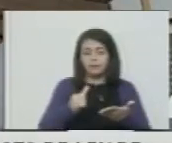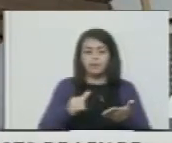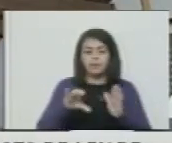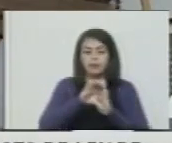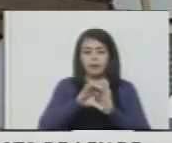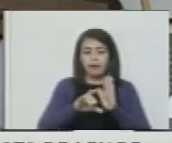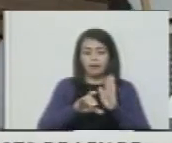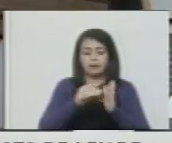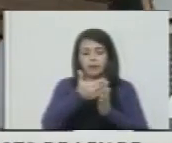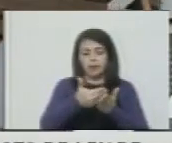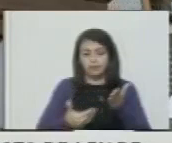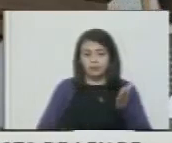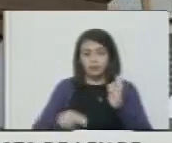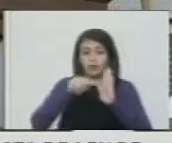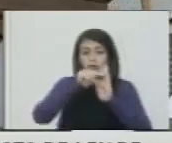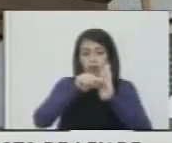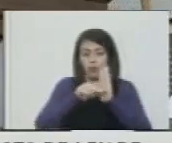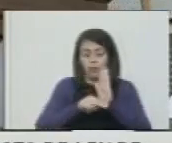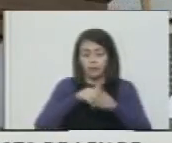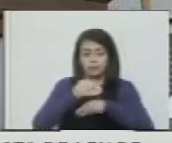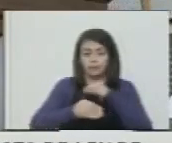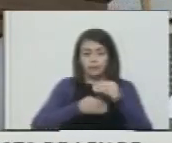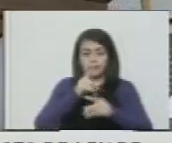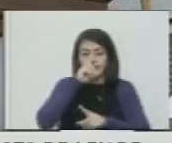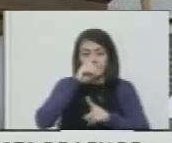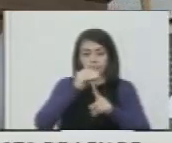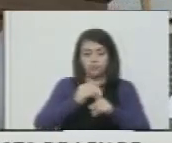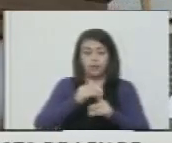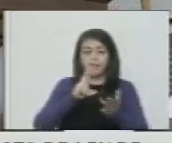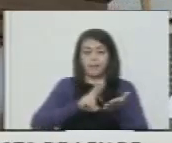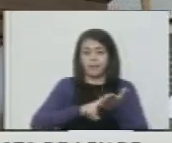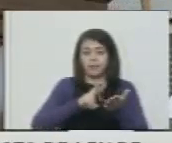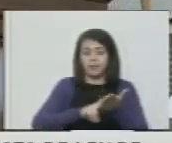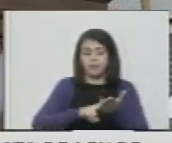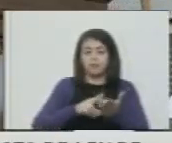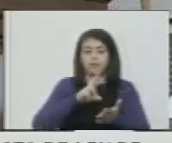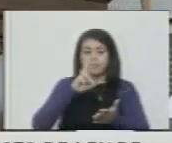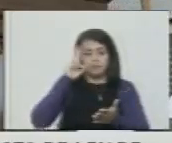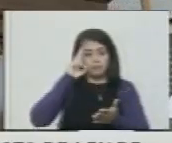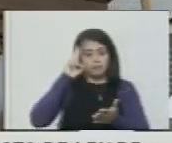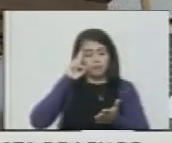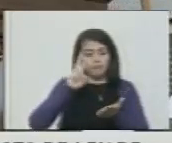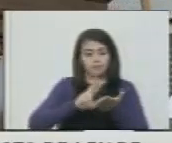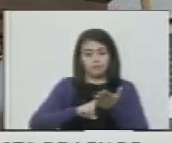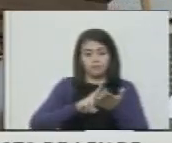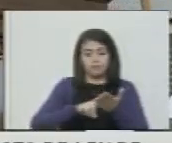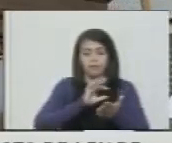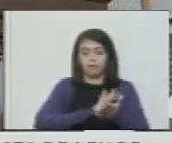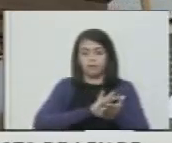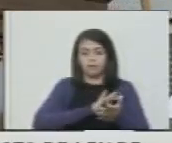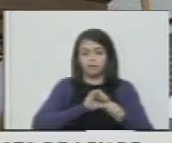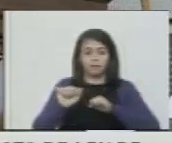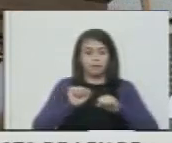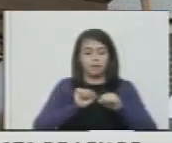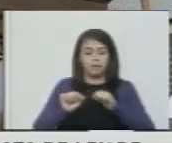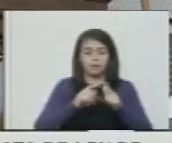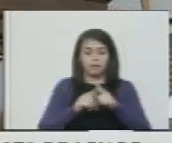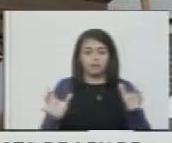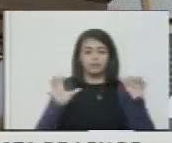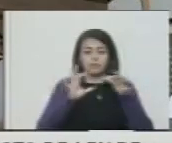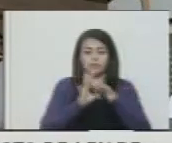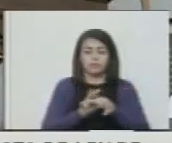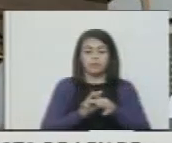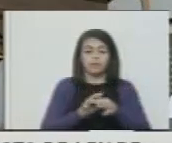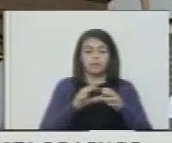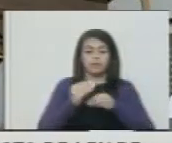documentos constitutivos o estatutarios en relación con el objeto social, razón social, enajenación de acciones,